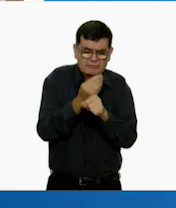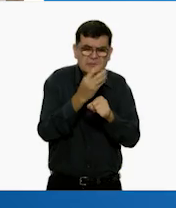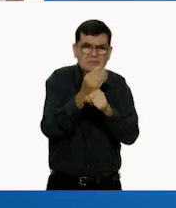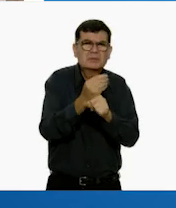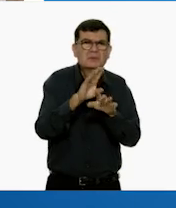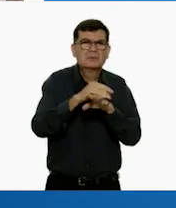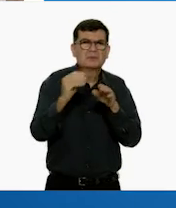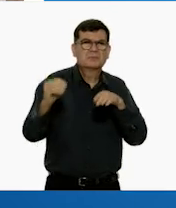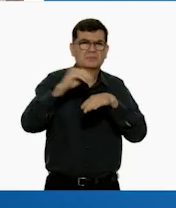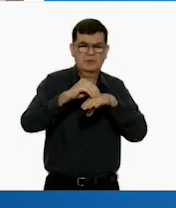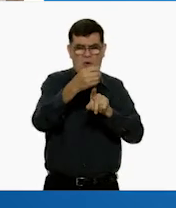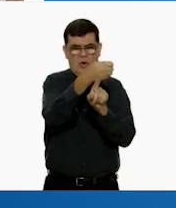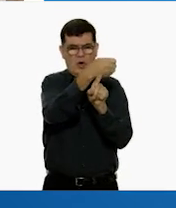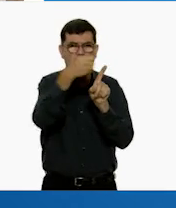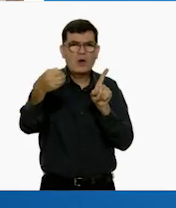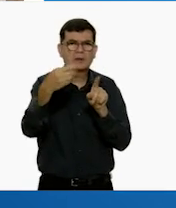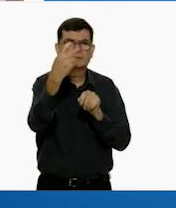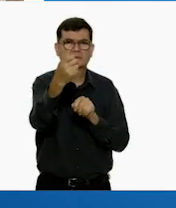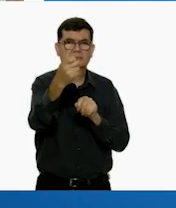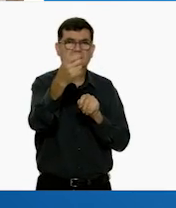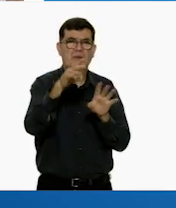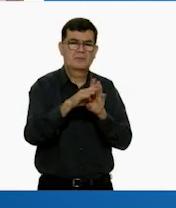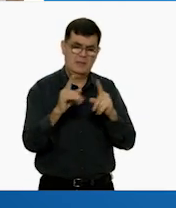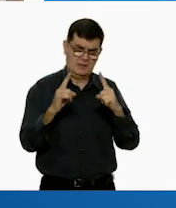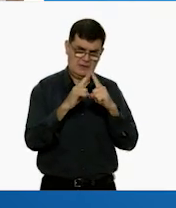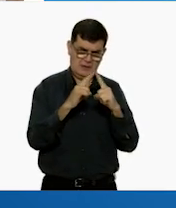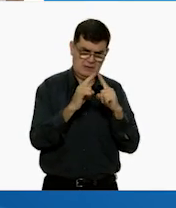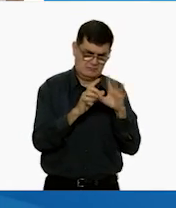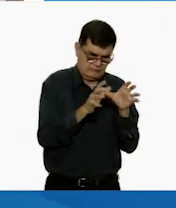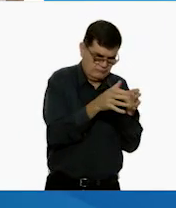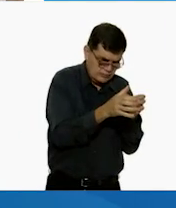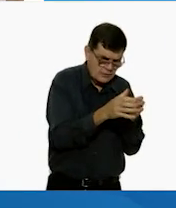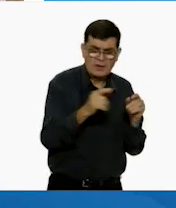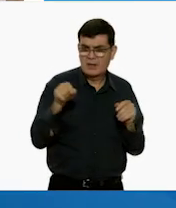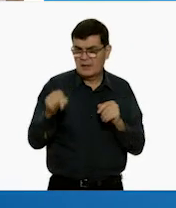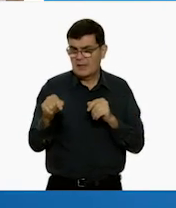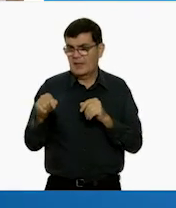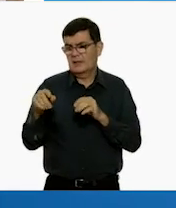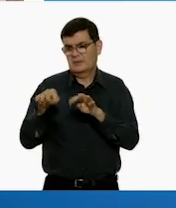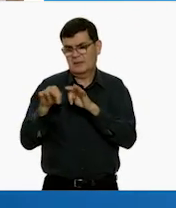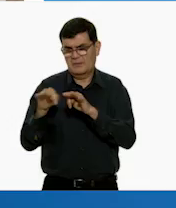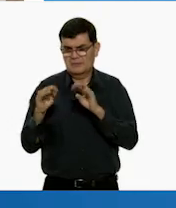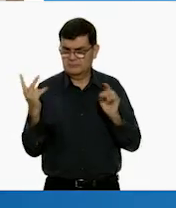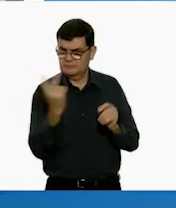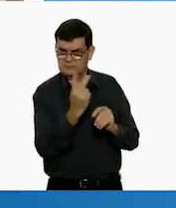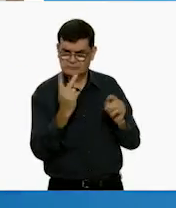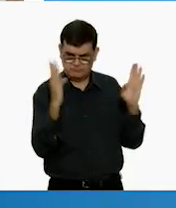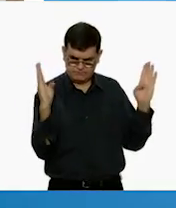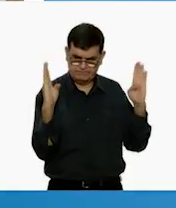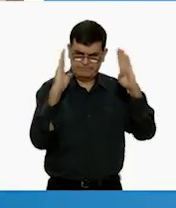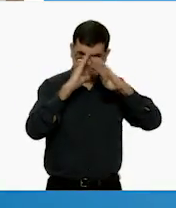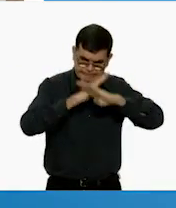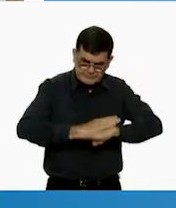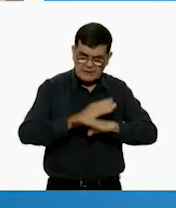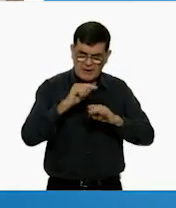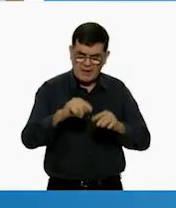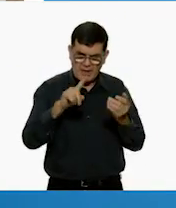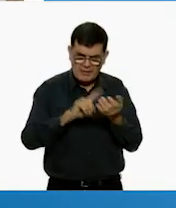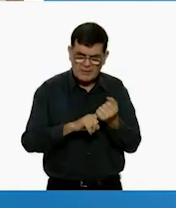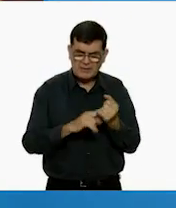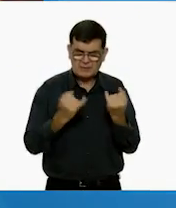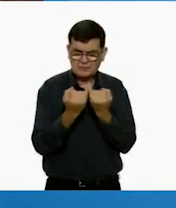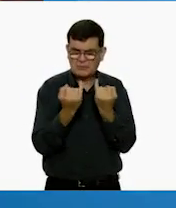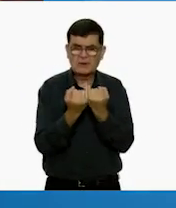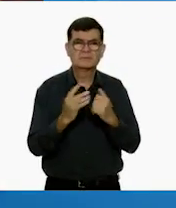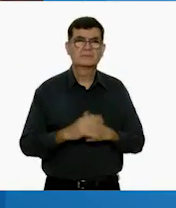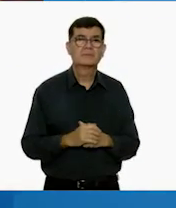pone las cosas en su lugar, de cierta manera, ¿no? La Iglesia se reconcilia con el papel que va a desempeñar y el Estado